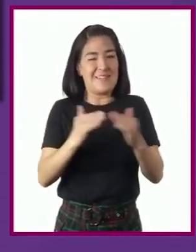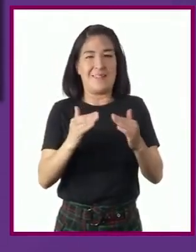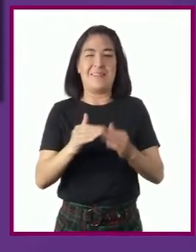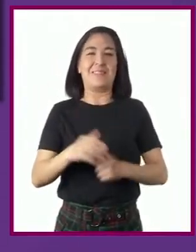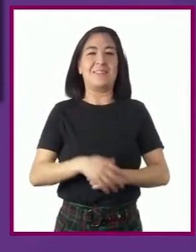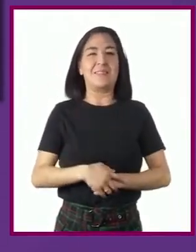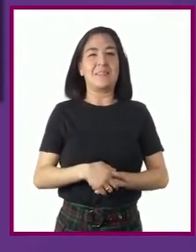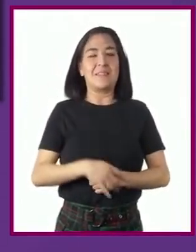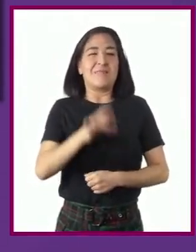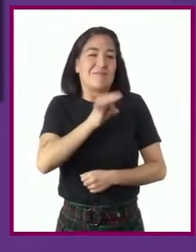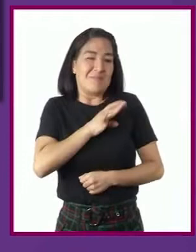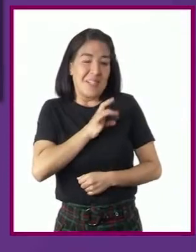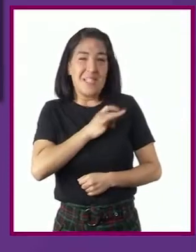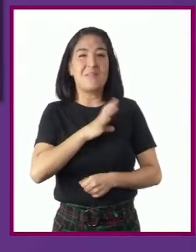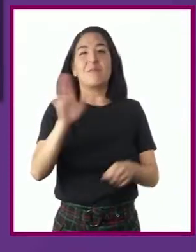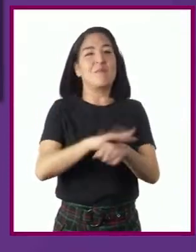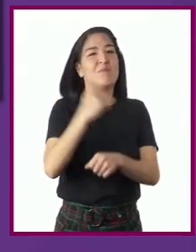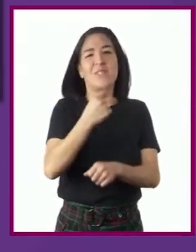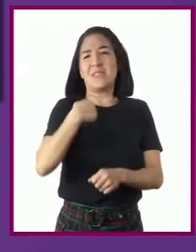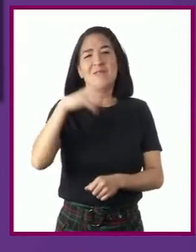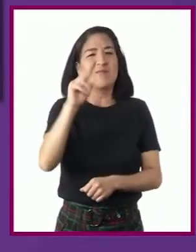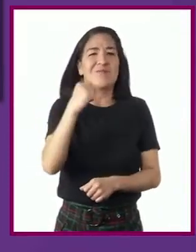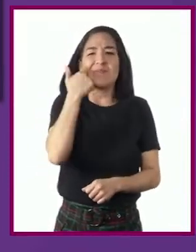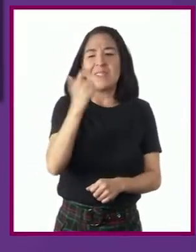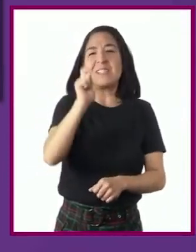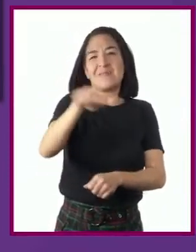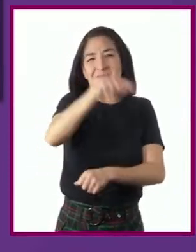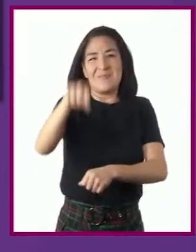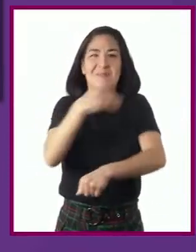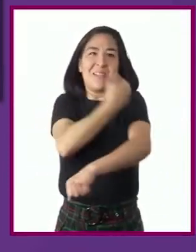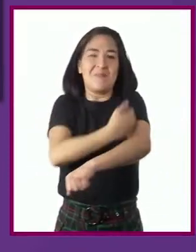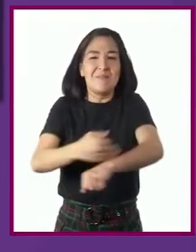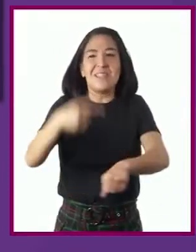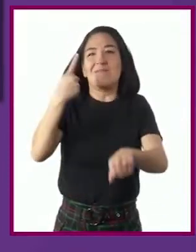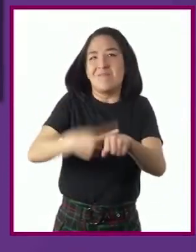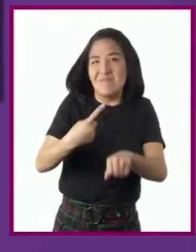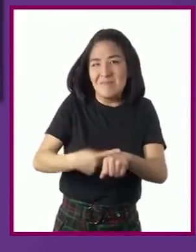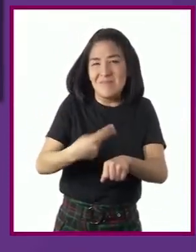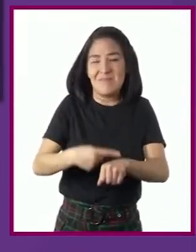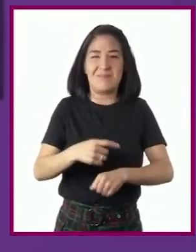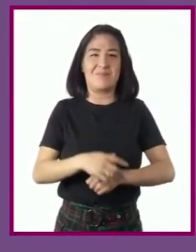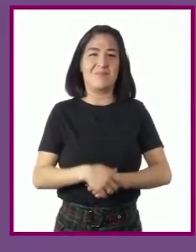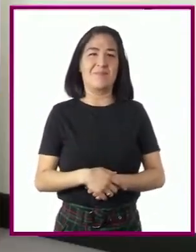Miedo porque no quisiera que ninguno de mis familiares se enfermara.